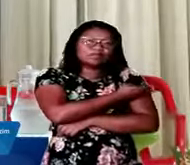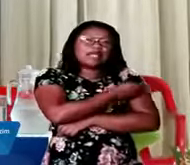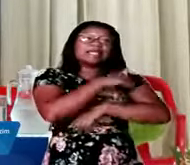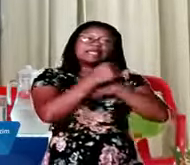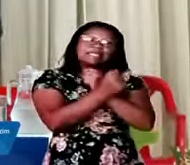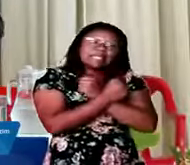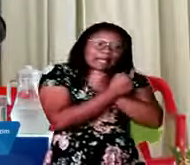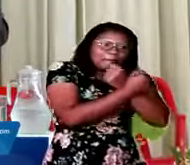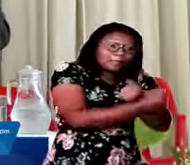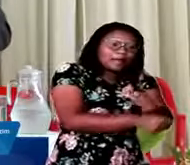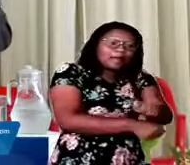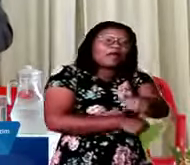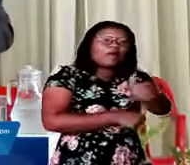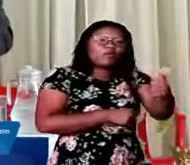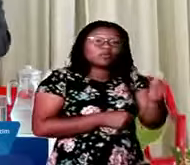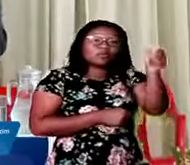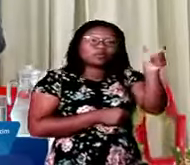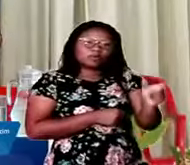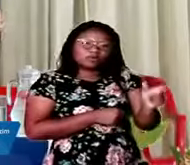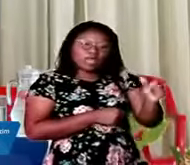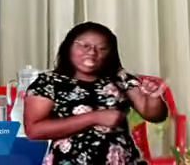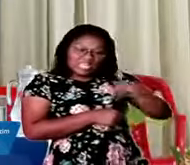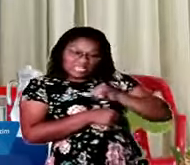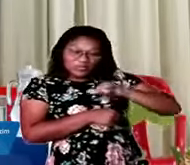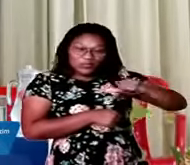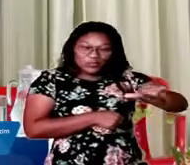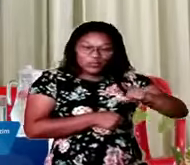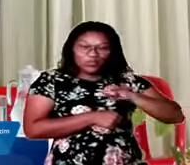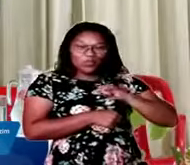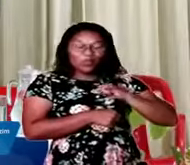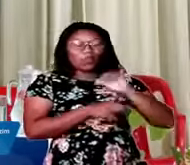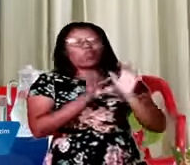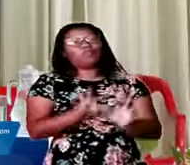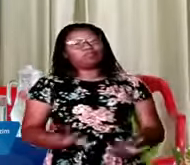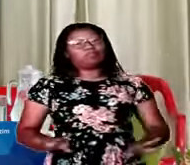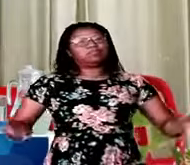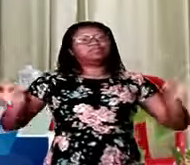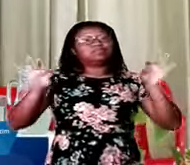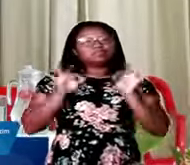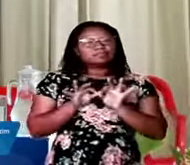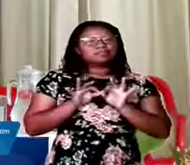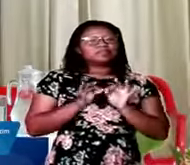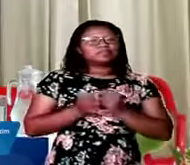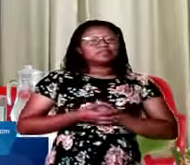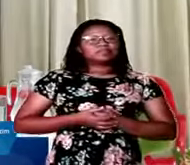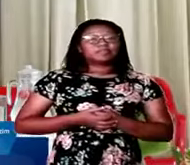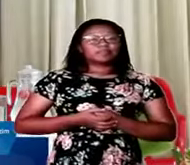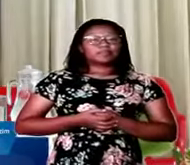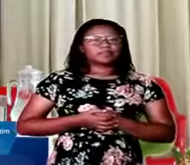al prójimo como a uno mismo, es más que todos los holocaustos y los sacrificios.